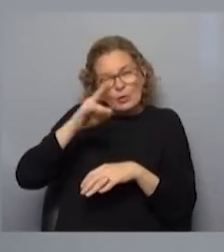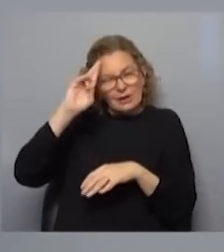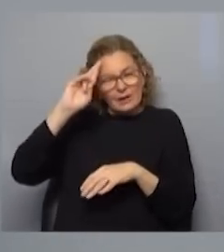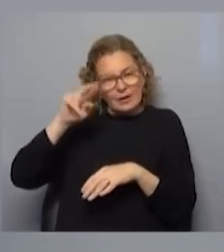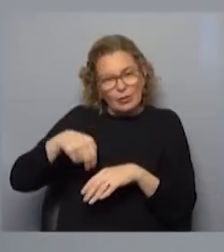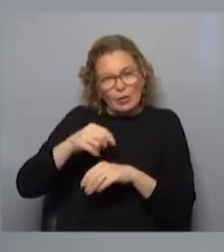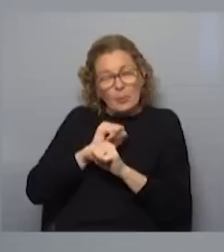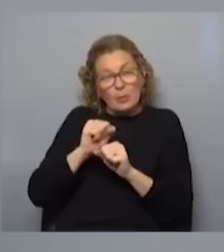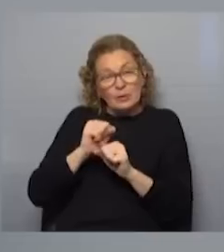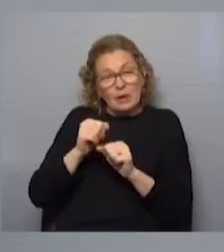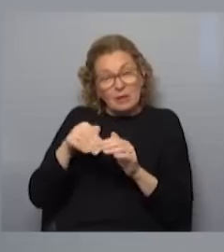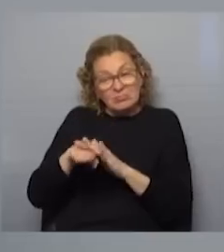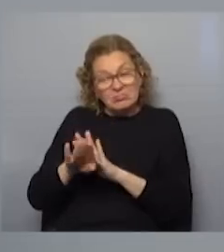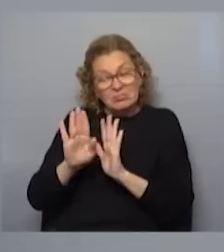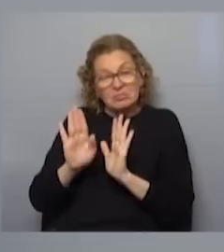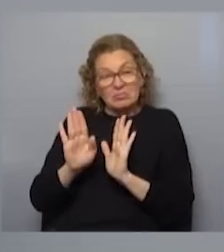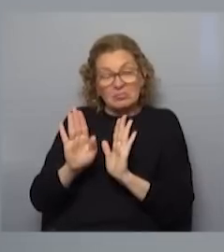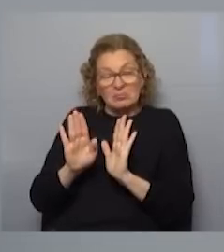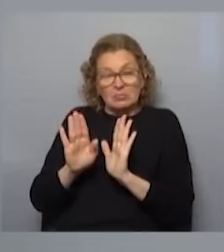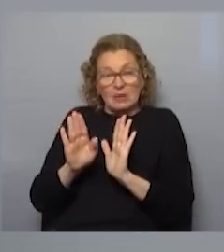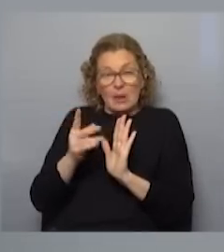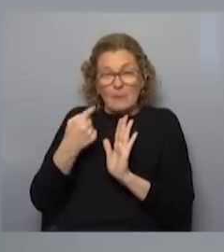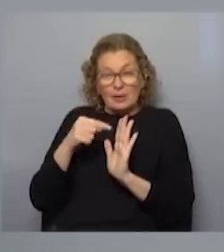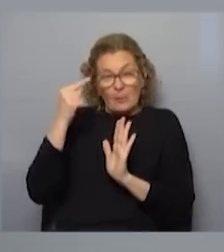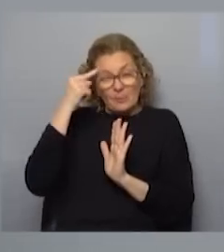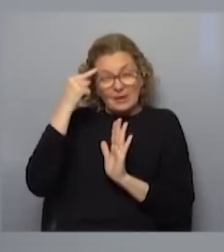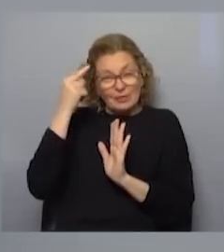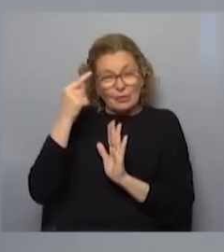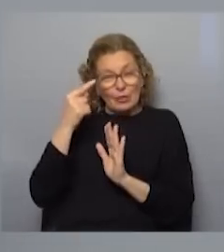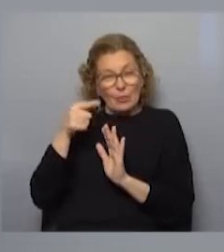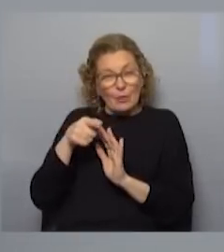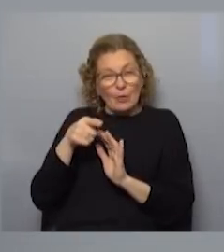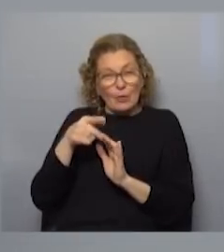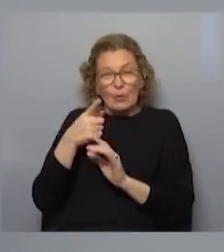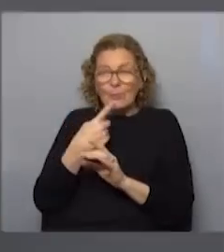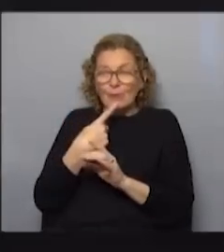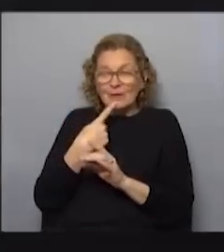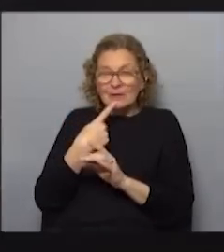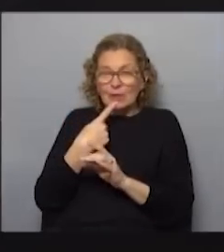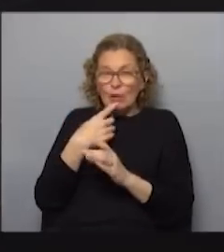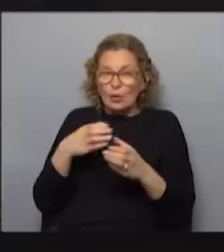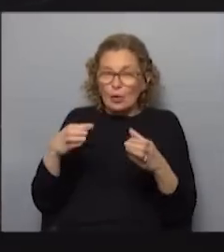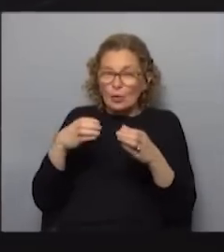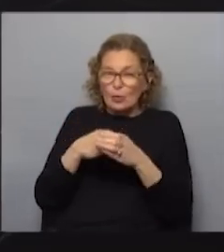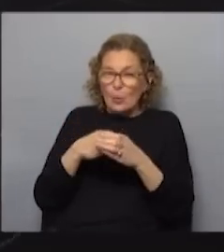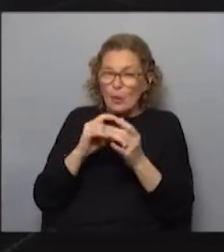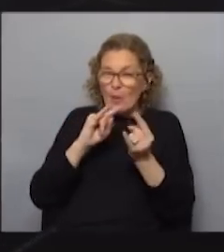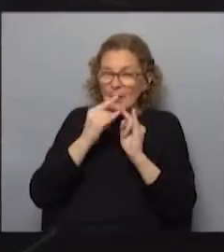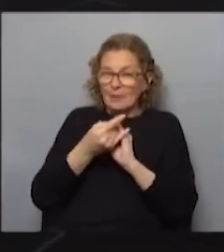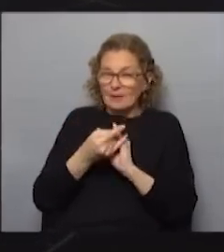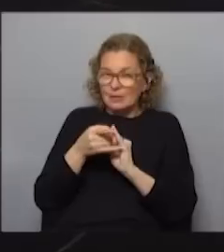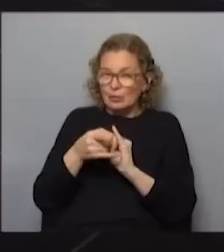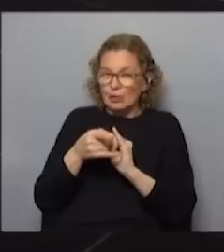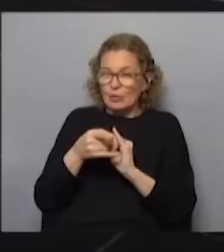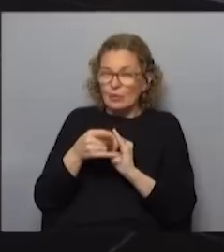por la cual podría estar en presumario pero yo creo que ante la decisión política del conjunto del parlamento porque